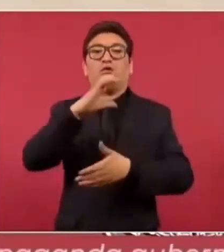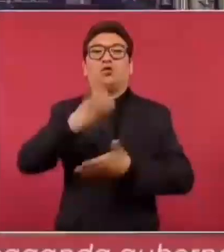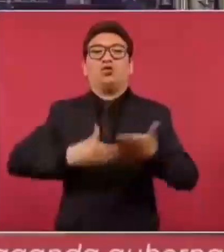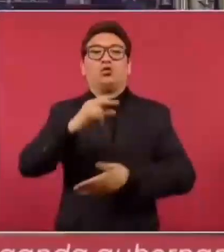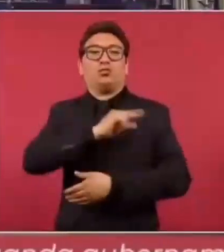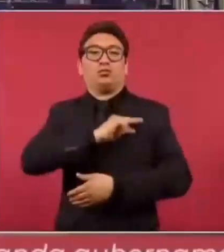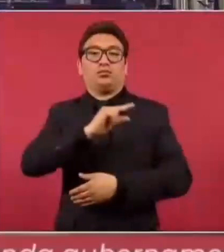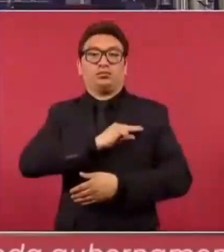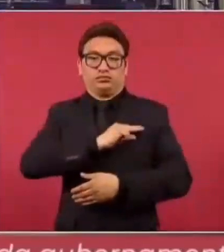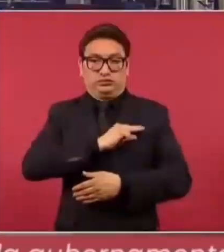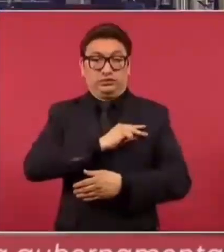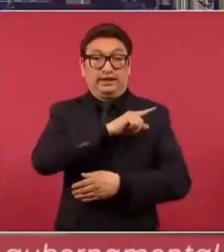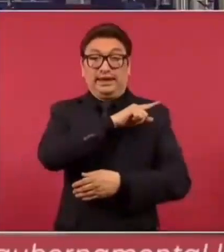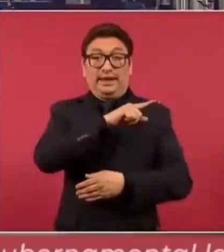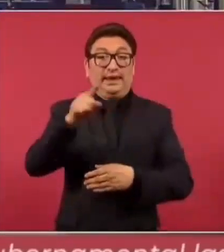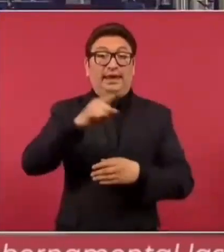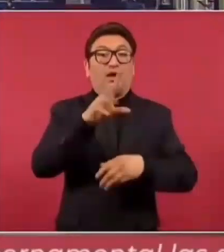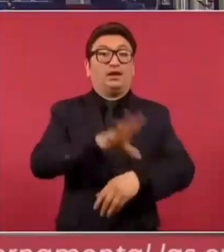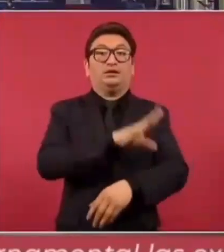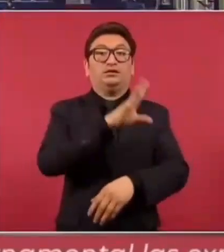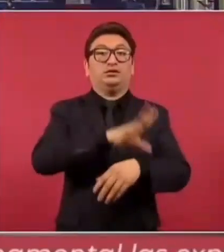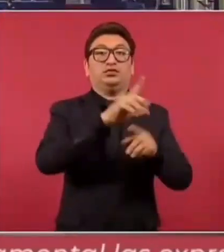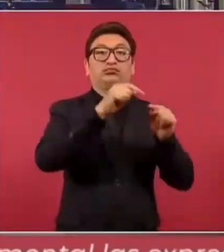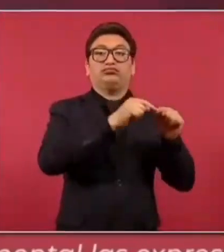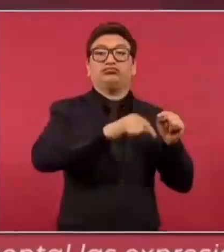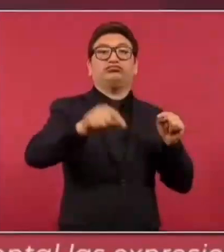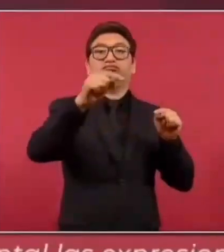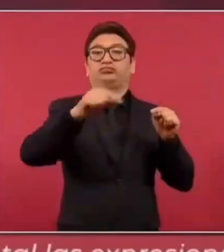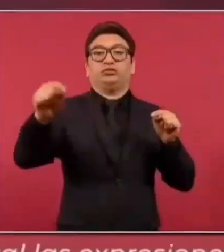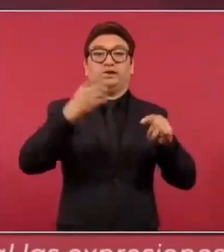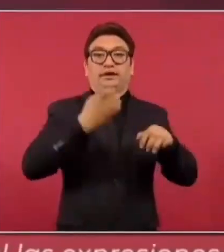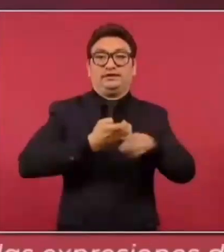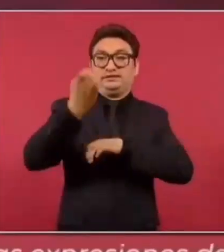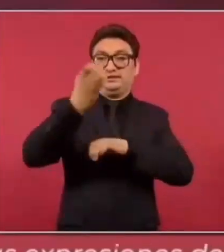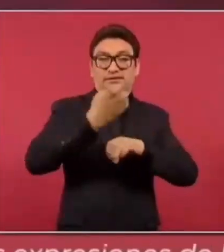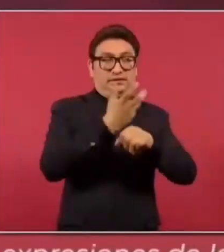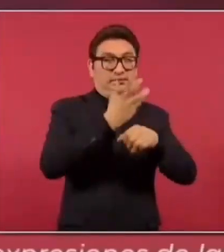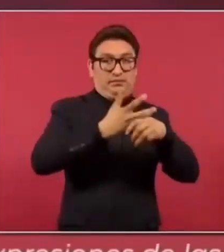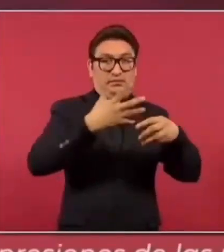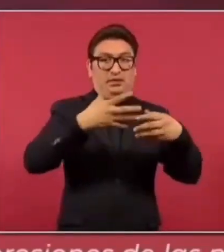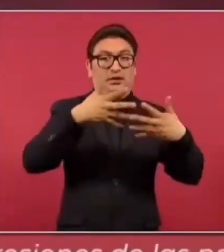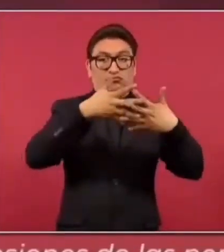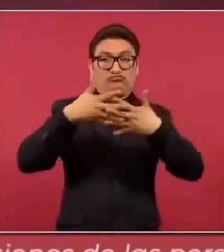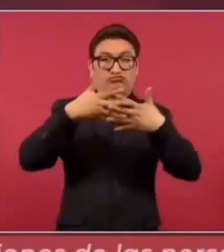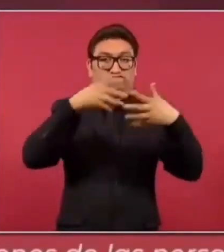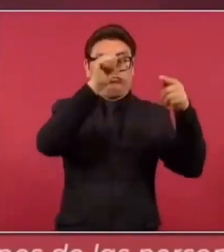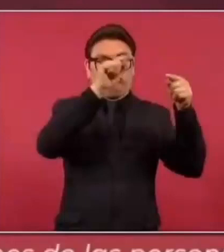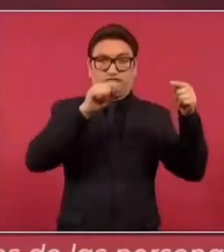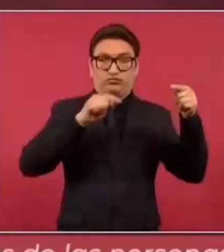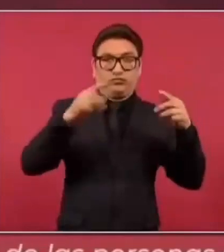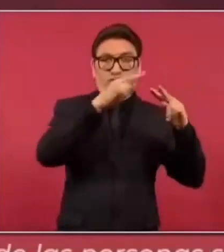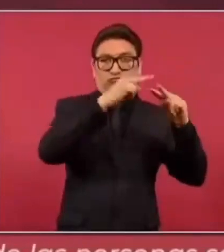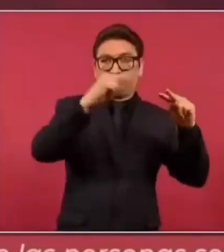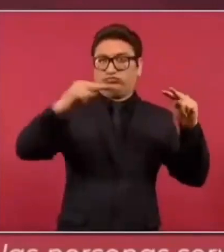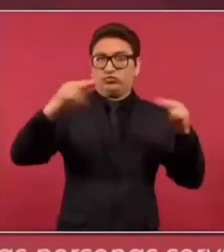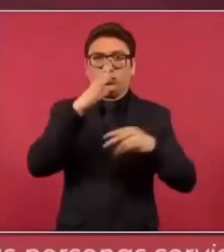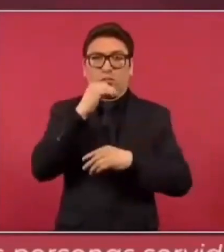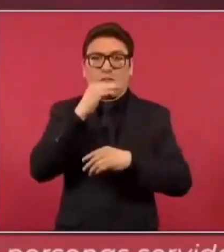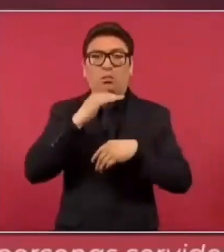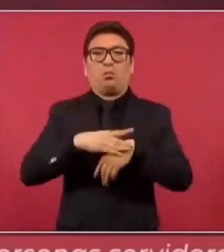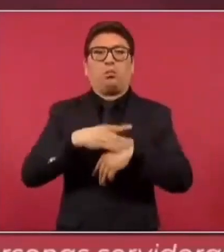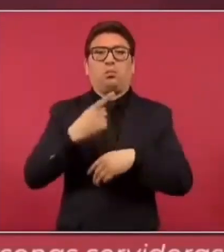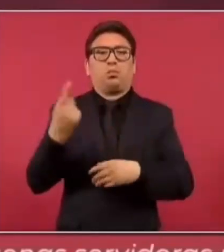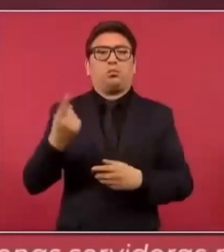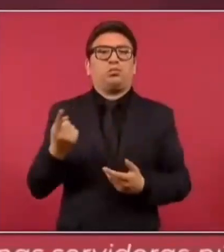llevar energía de otros estados de la Unión Americana, porque pues todo está